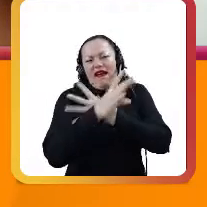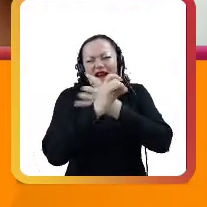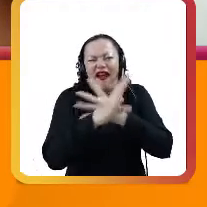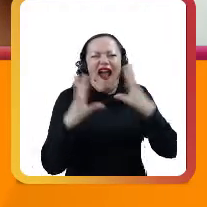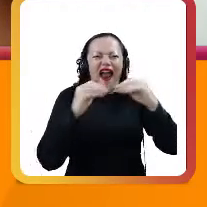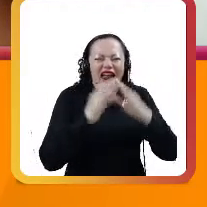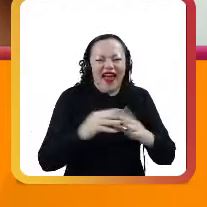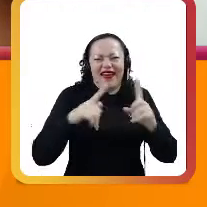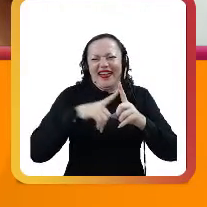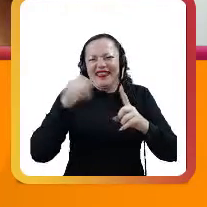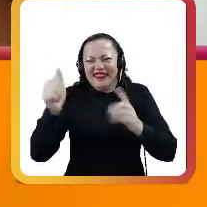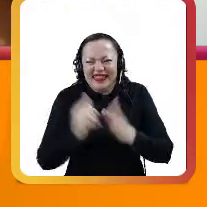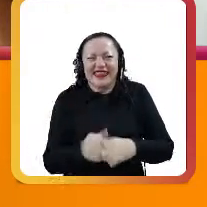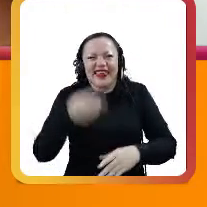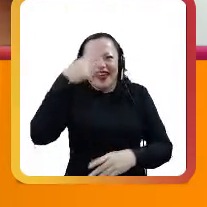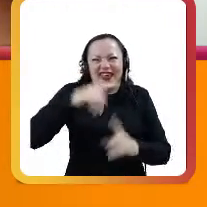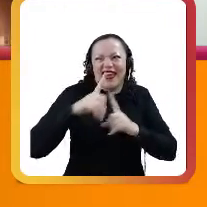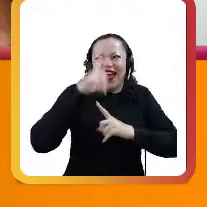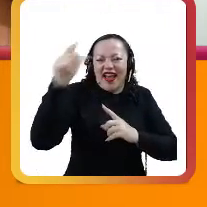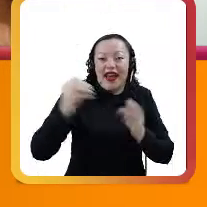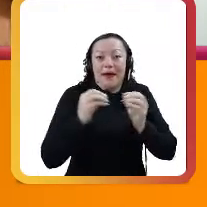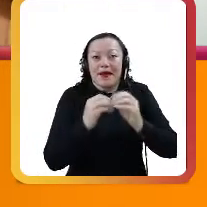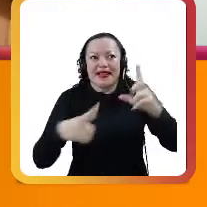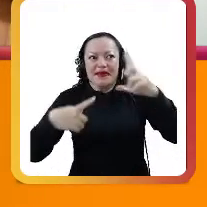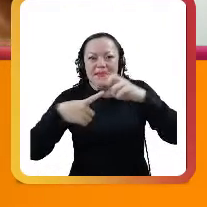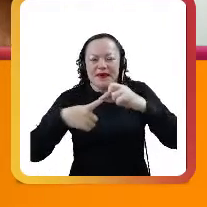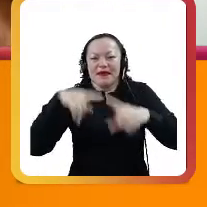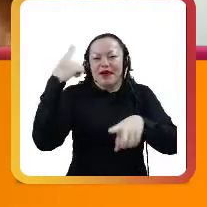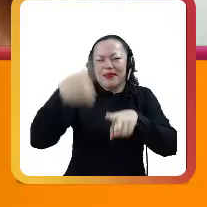tías, las hijas que están lejos, que las primas.